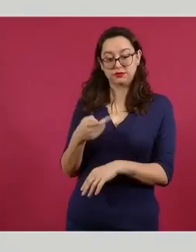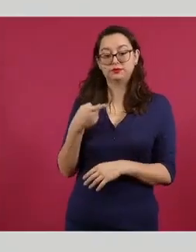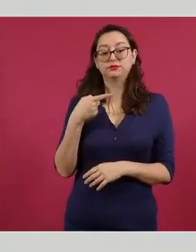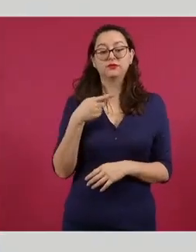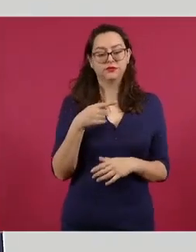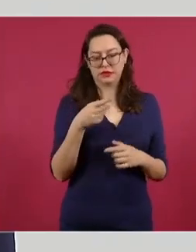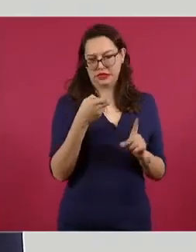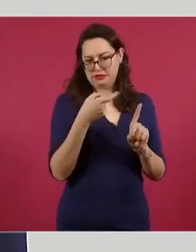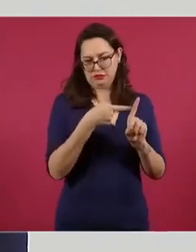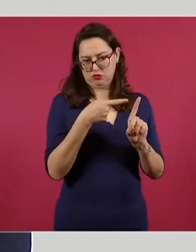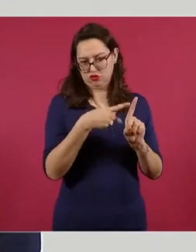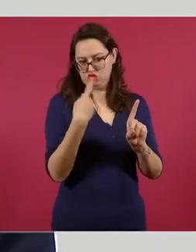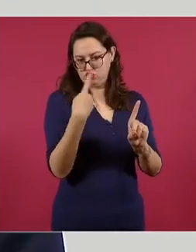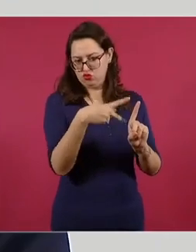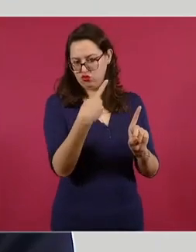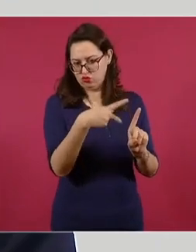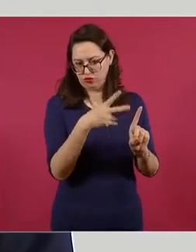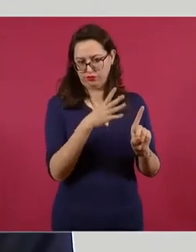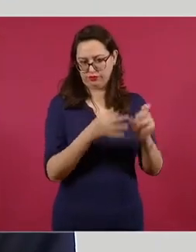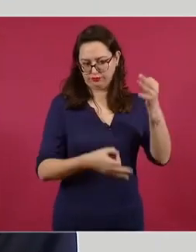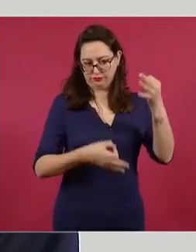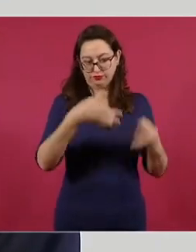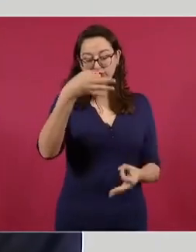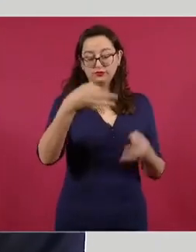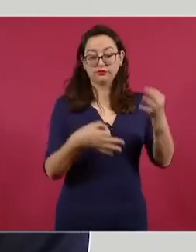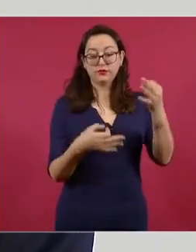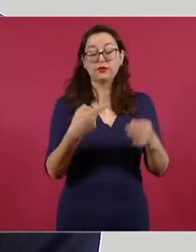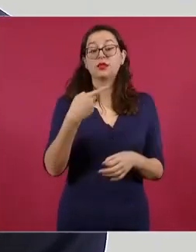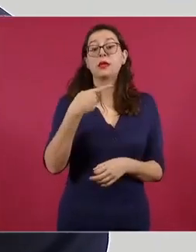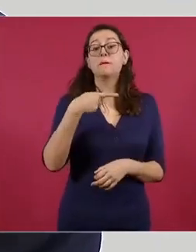proceso de carácter civil,